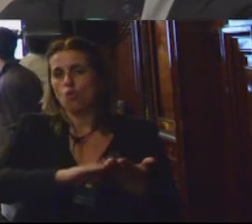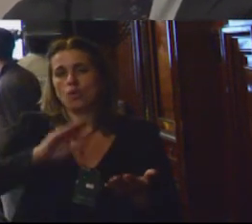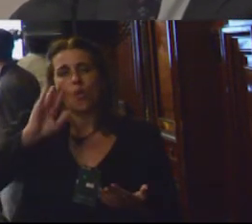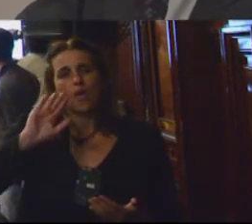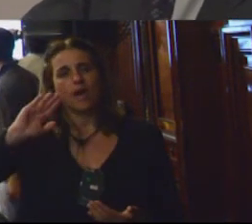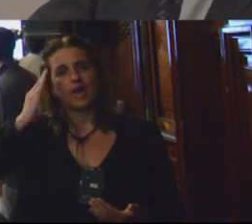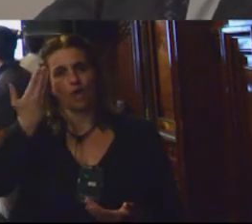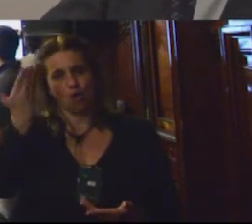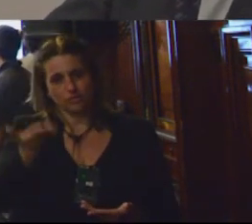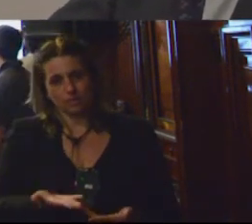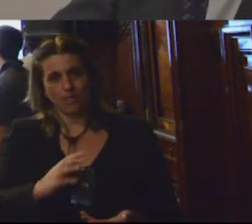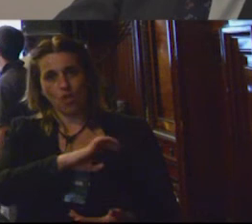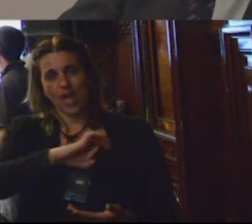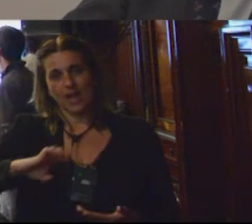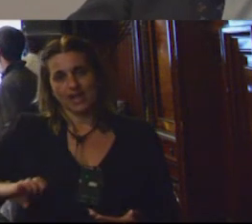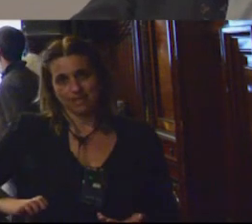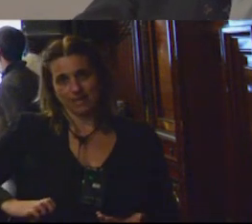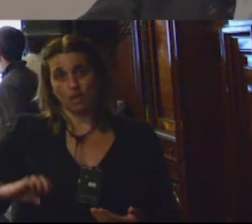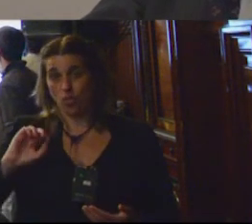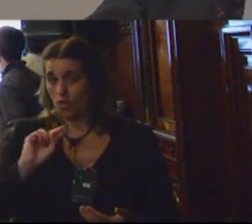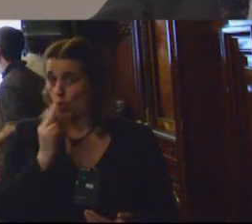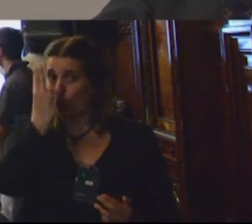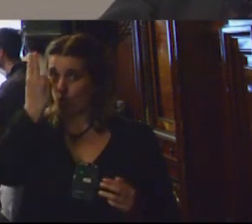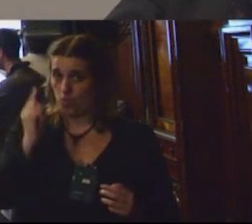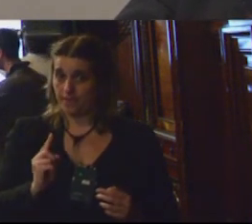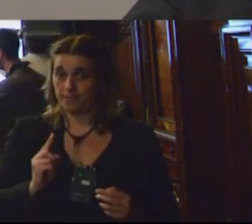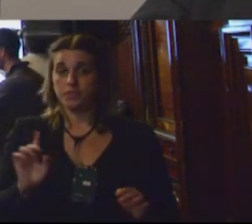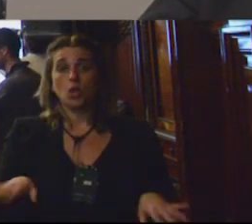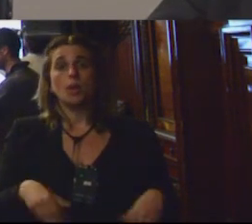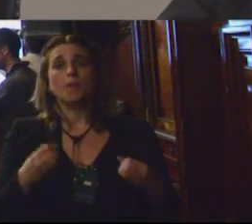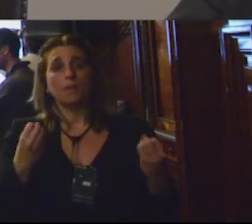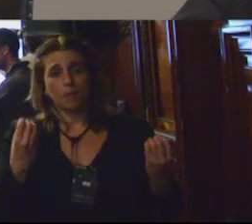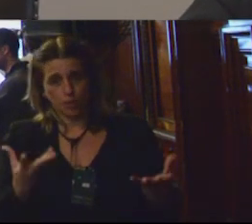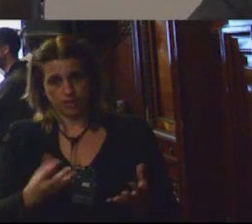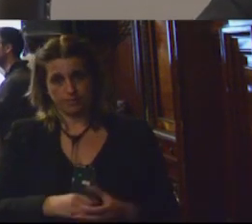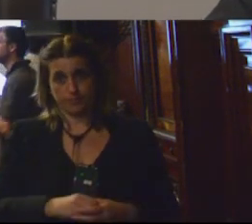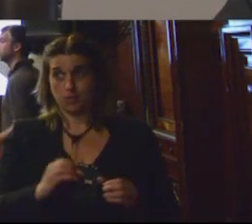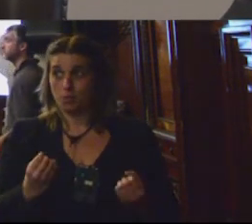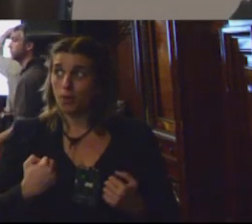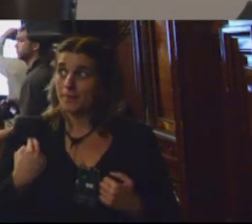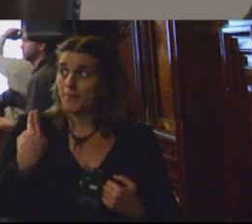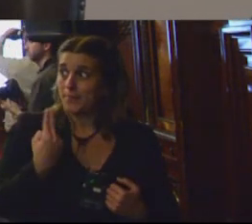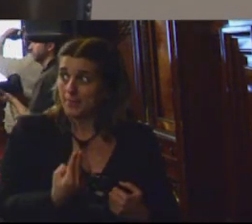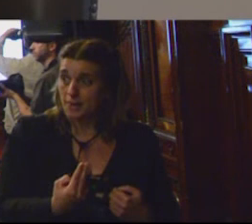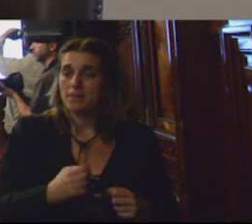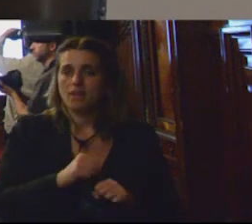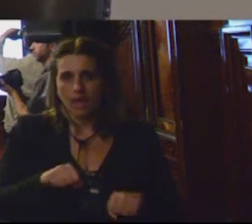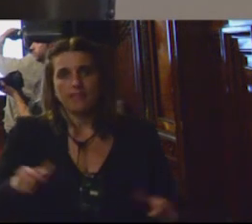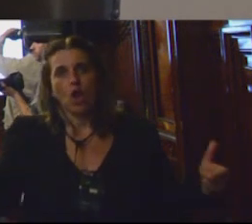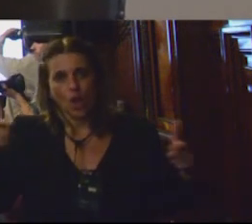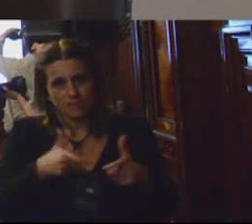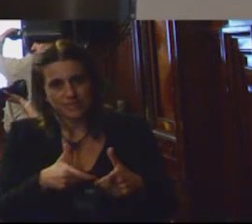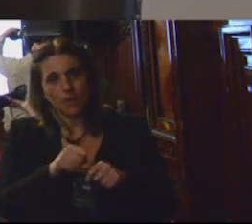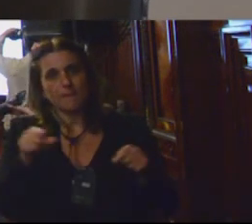reconocimiento al Estado del Uruguay por permitirle a esta comisión una invitación